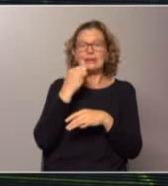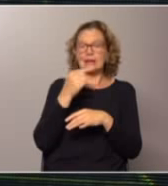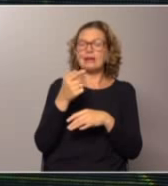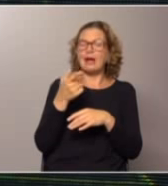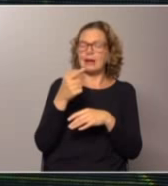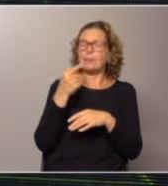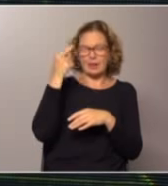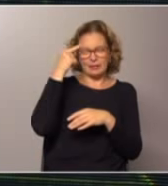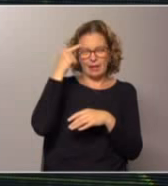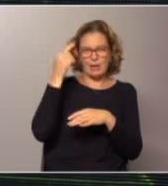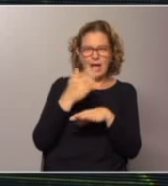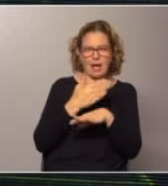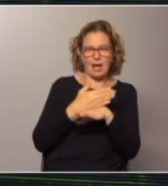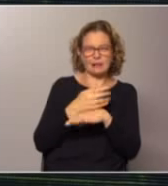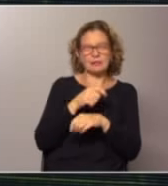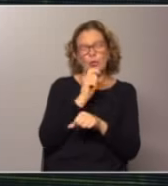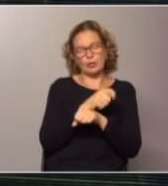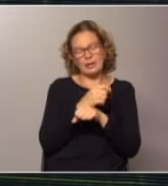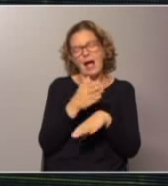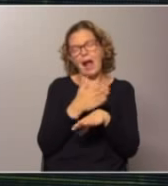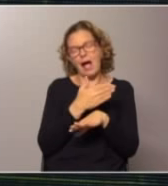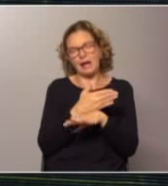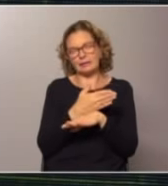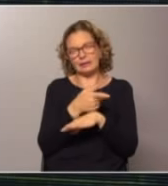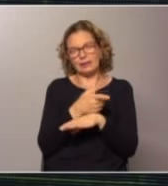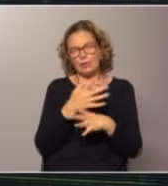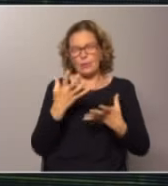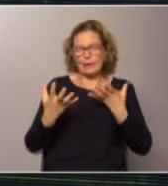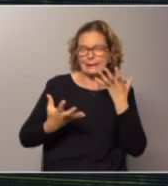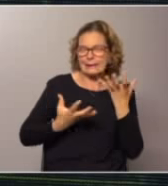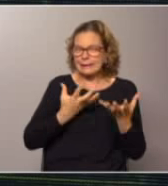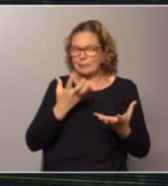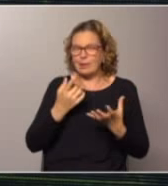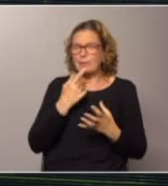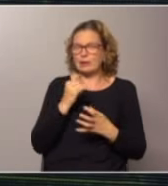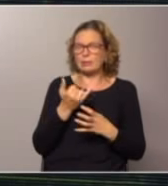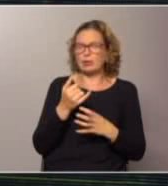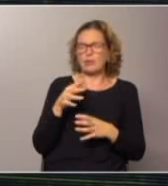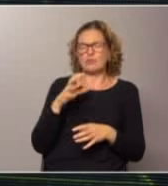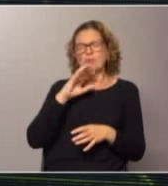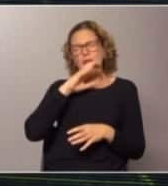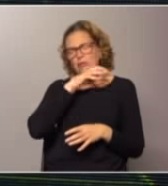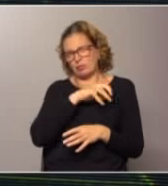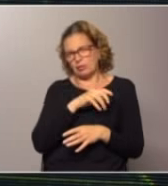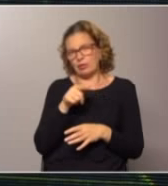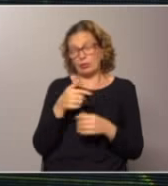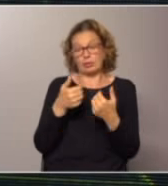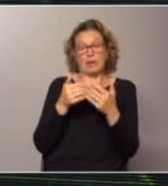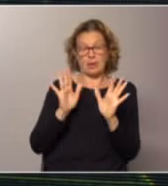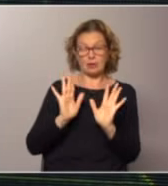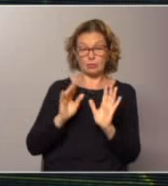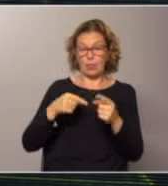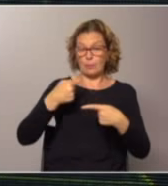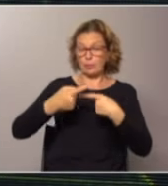seguramente de impugnación judicial de generar ese clima de que hubo estafa es cierto eso está abierto hay